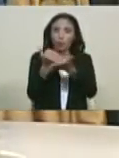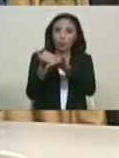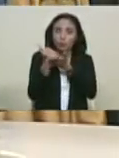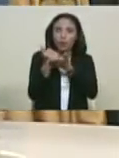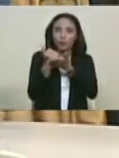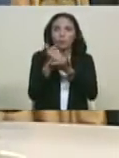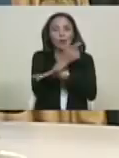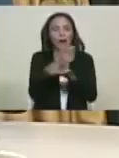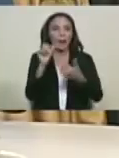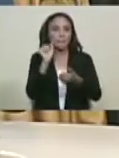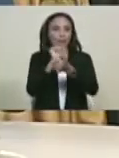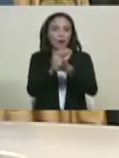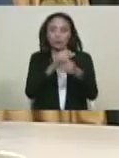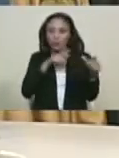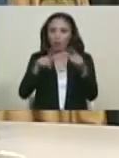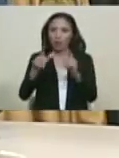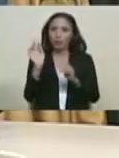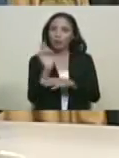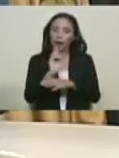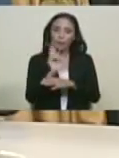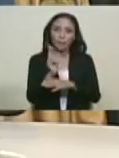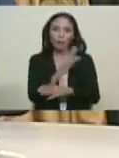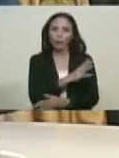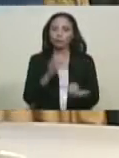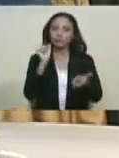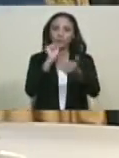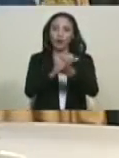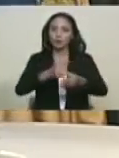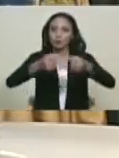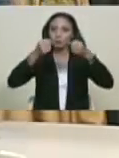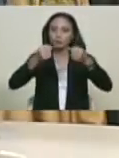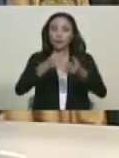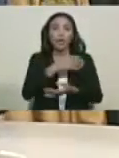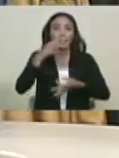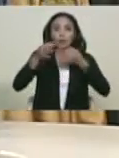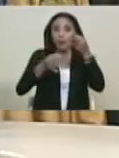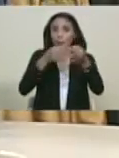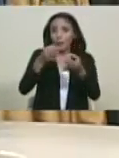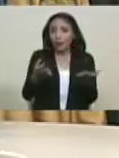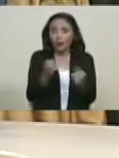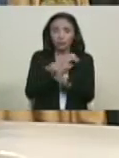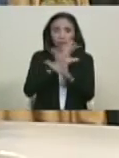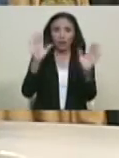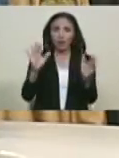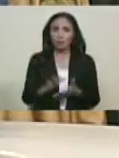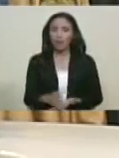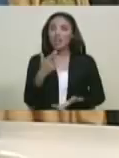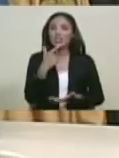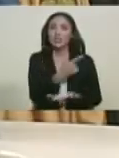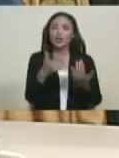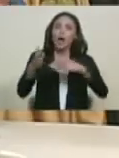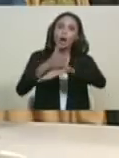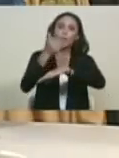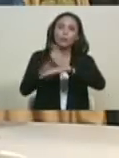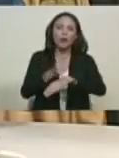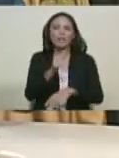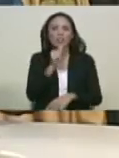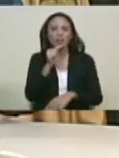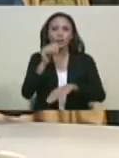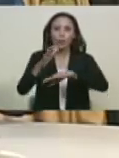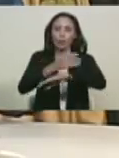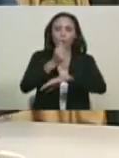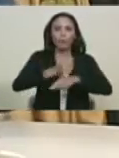primeros que fueron capturados inmediatamente confesaron su crimen declararon